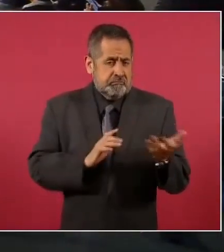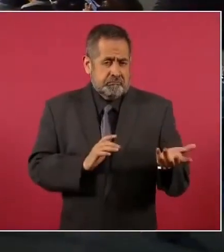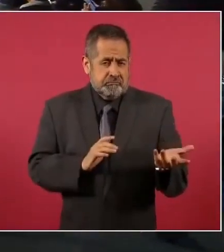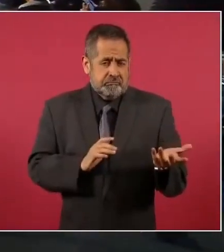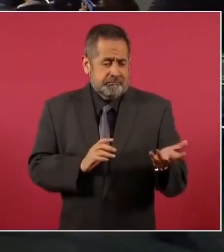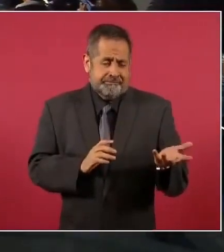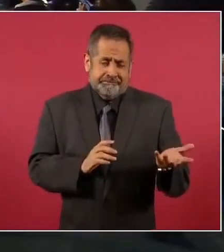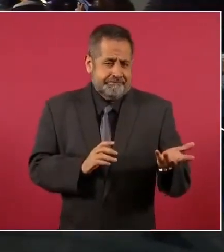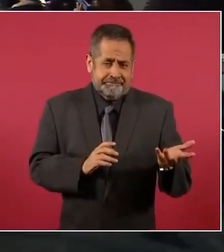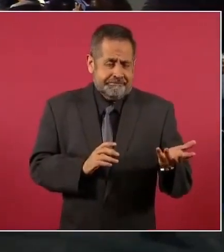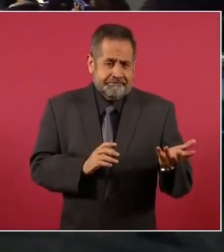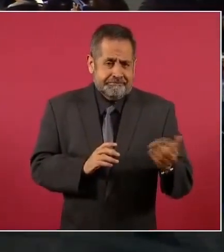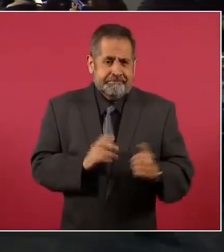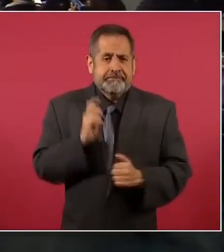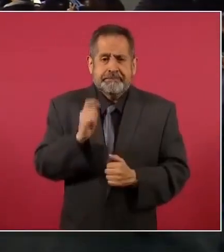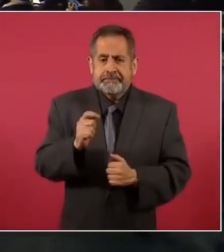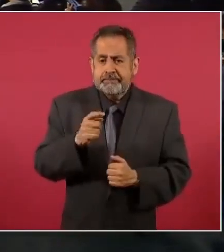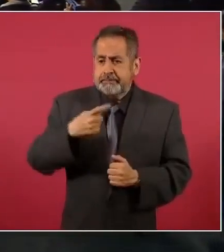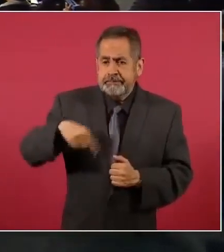ciudadanos